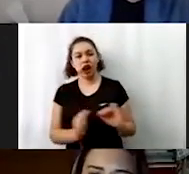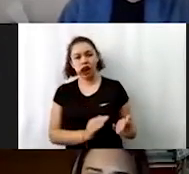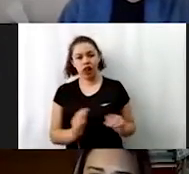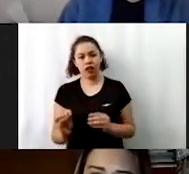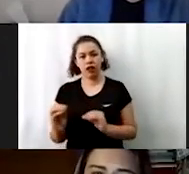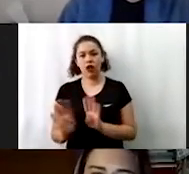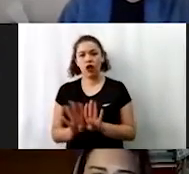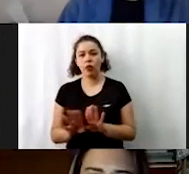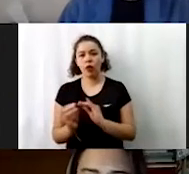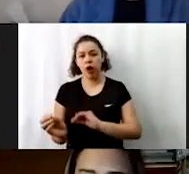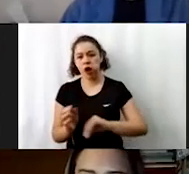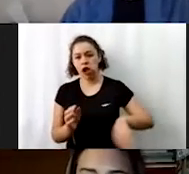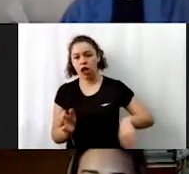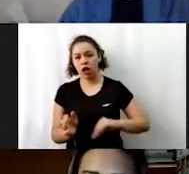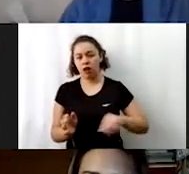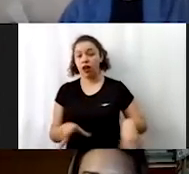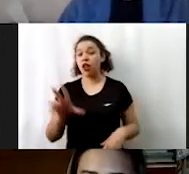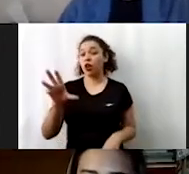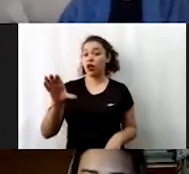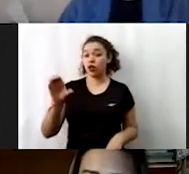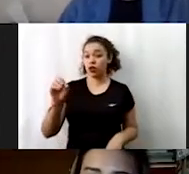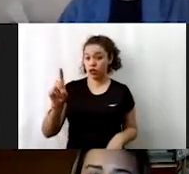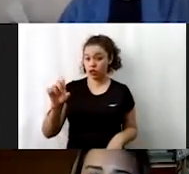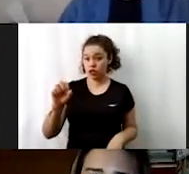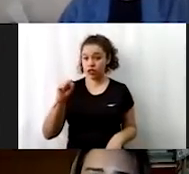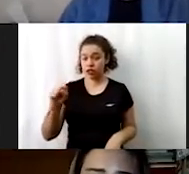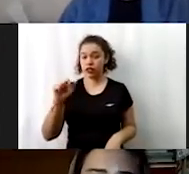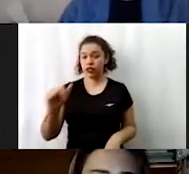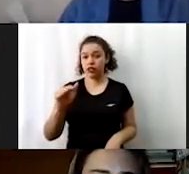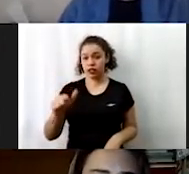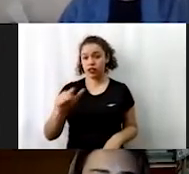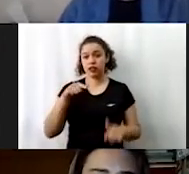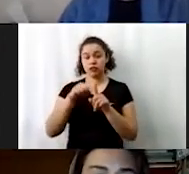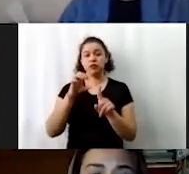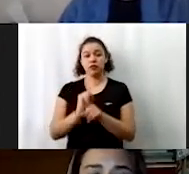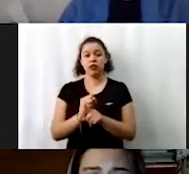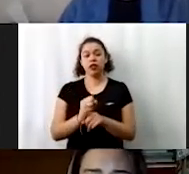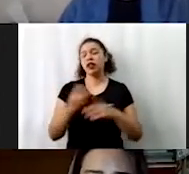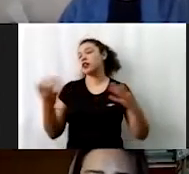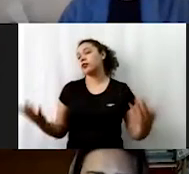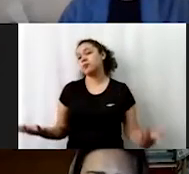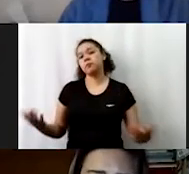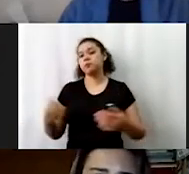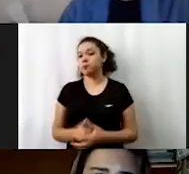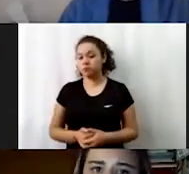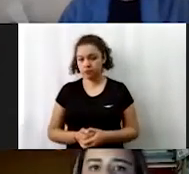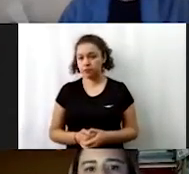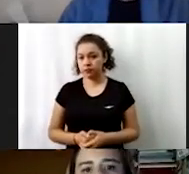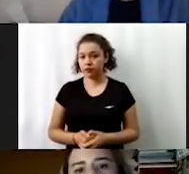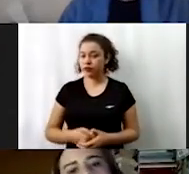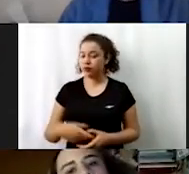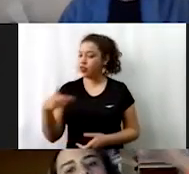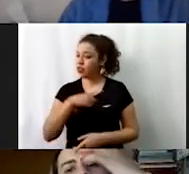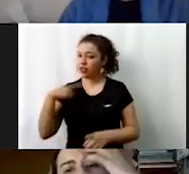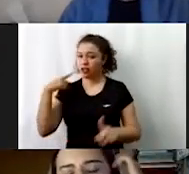si queremos uno de ese 17 realizable, va a ser sin duda o continúa siendo un reto. Y otra